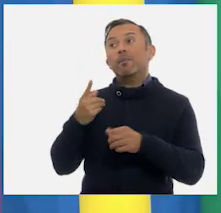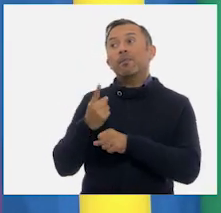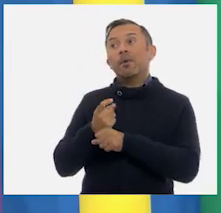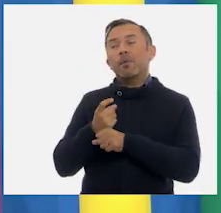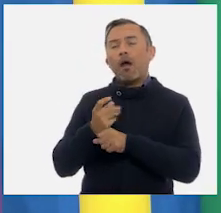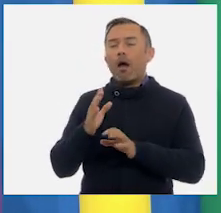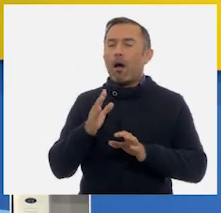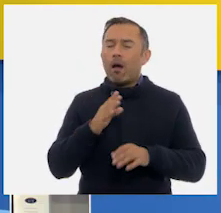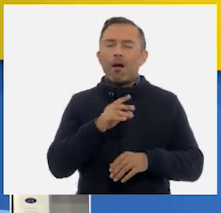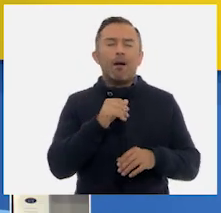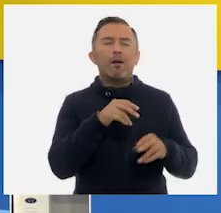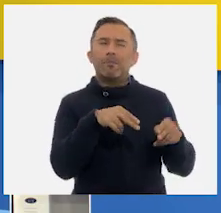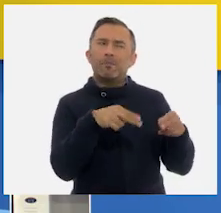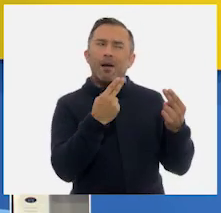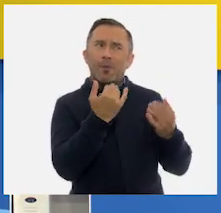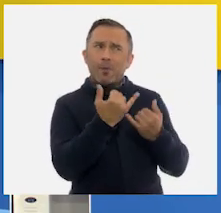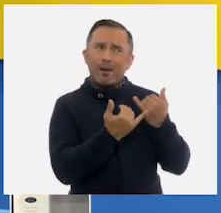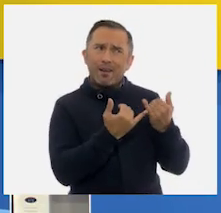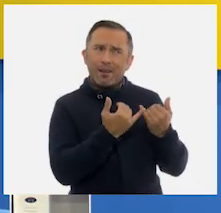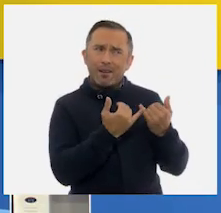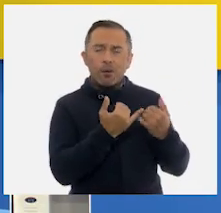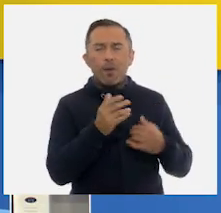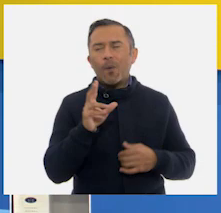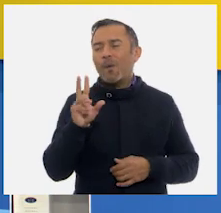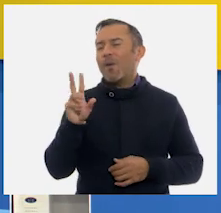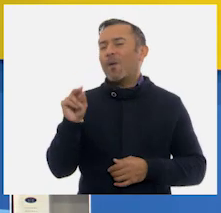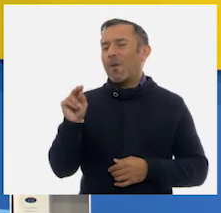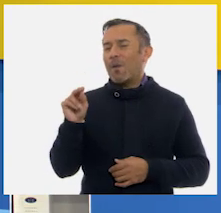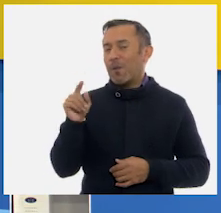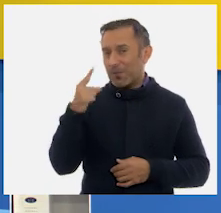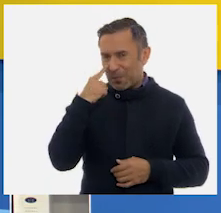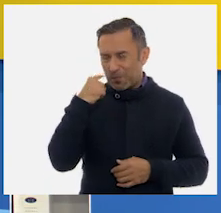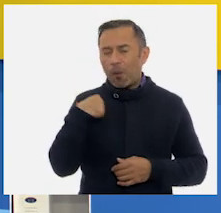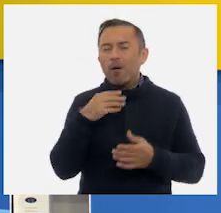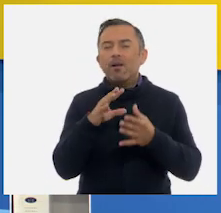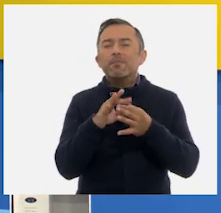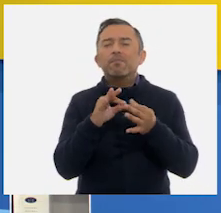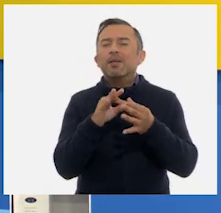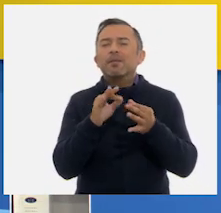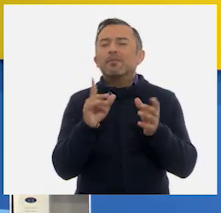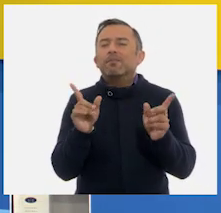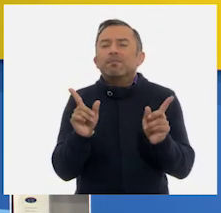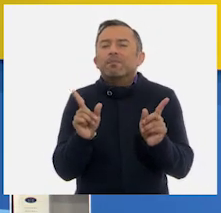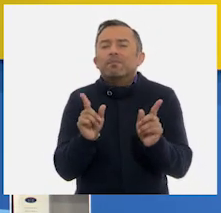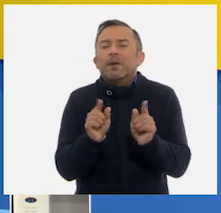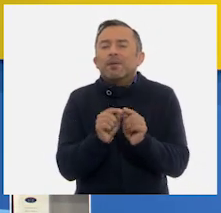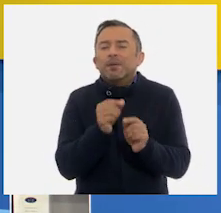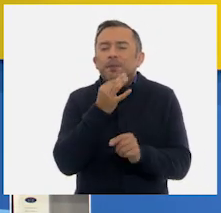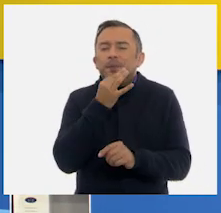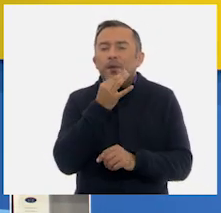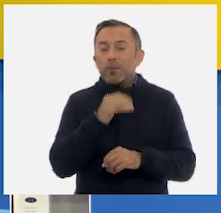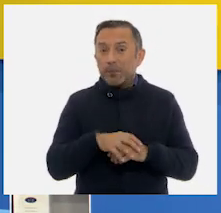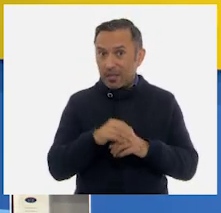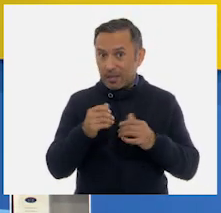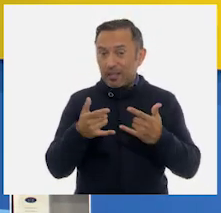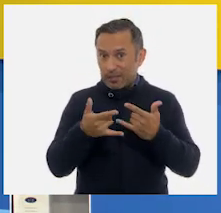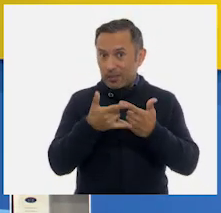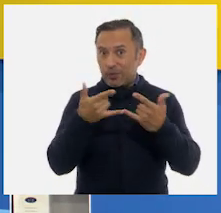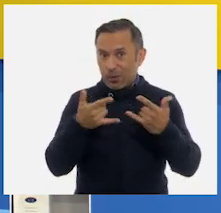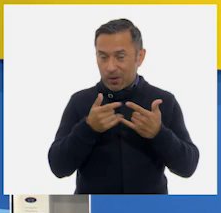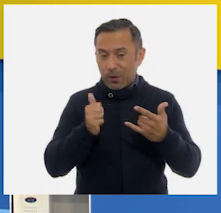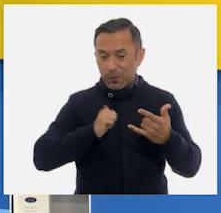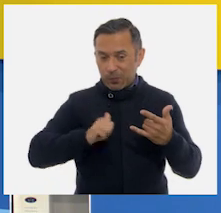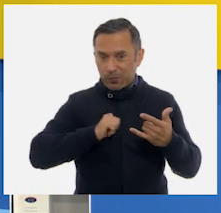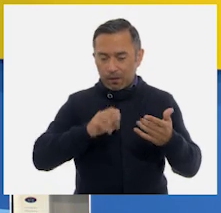¿verdad, Gaby? No, María, solo debo decir algo muy breve. Mientras escuchan el relato histórico, reflexionen sobre